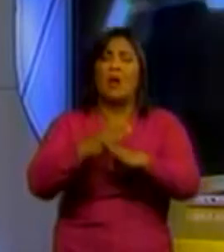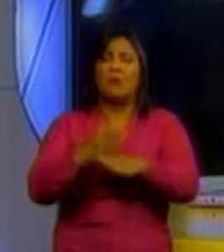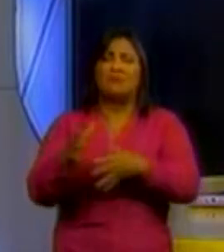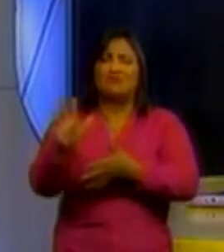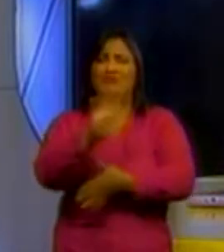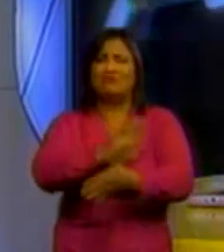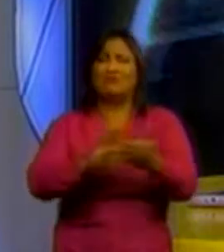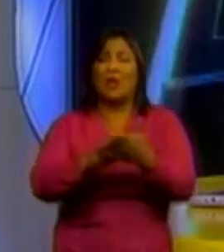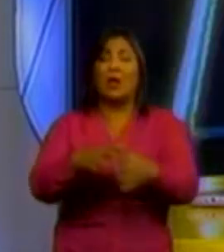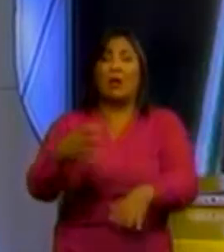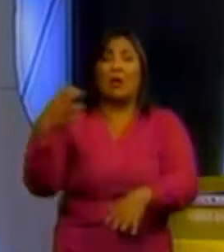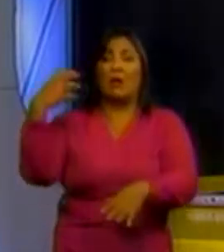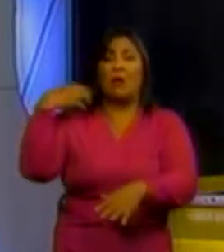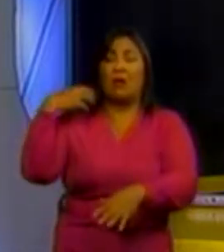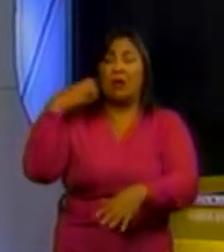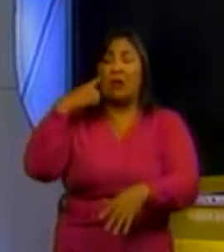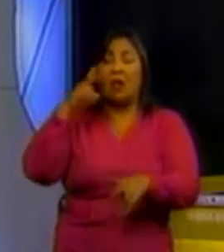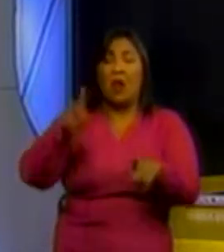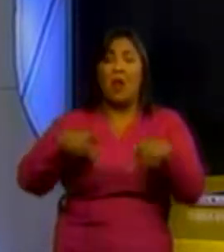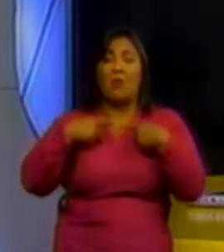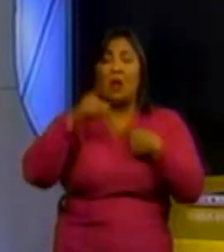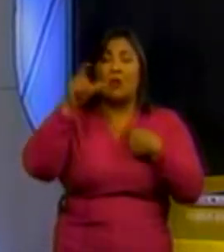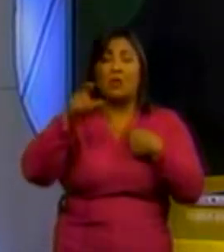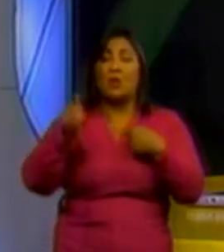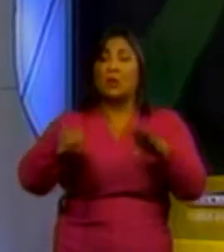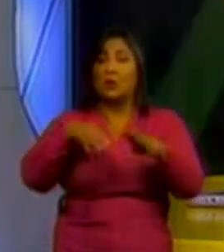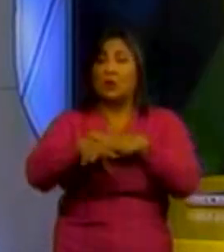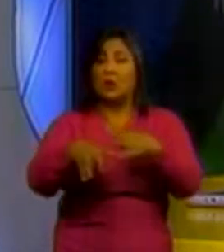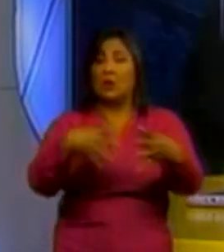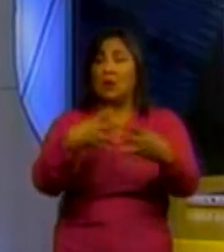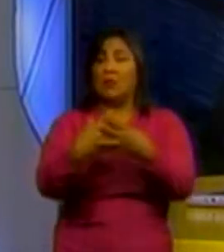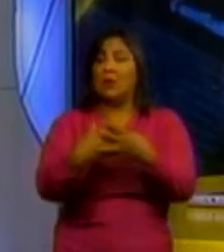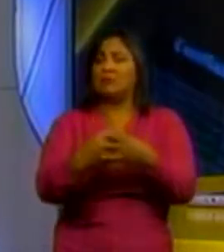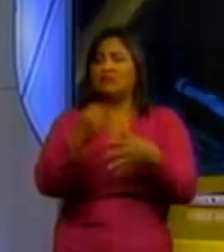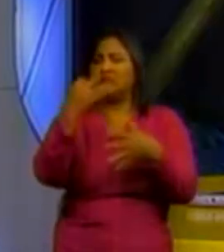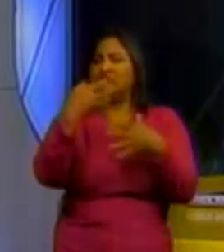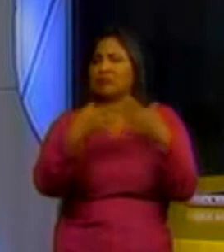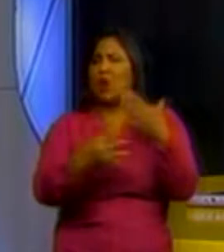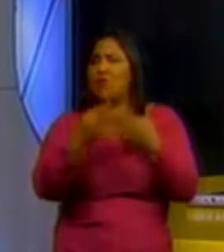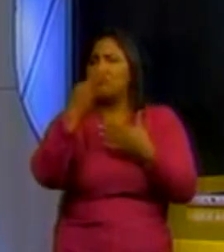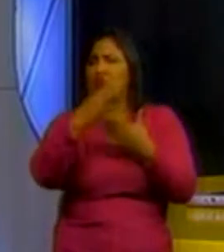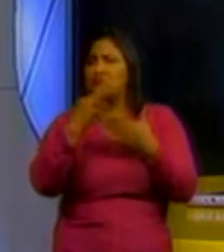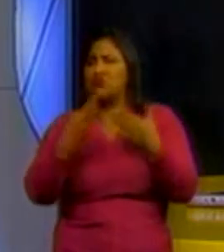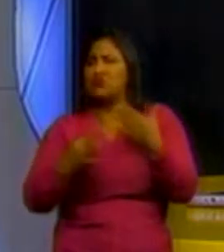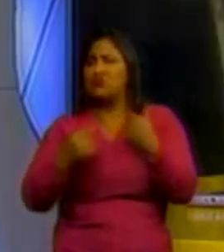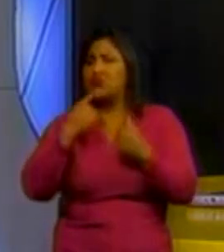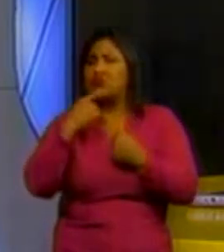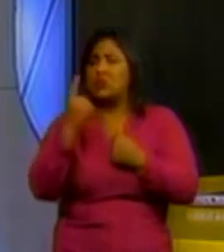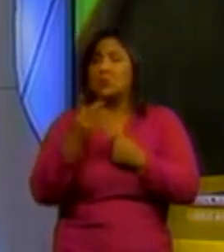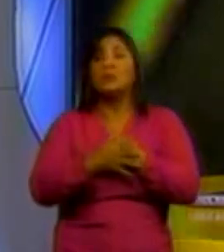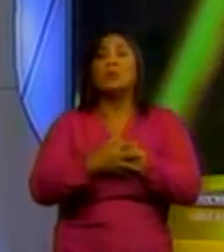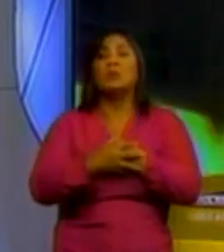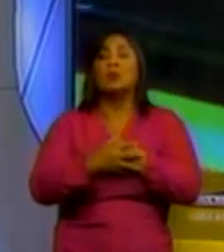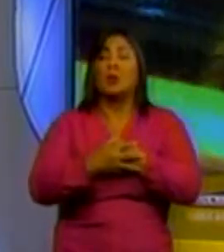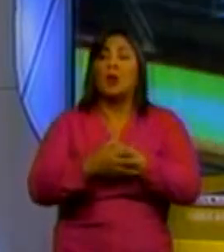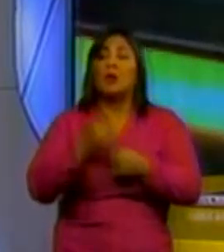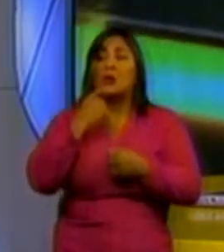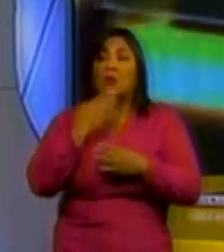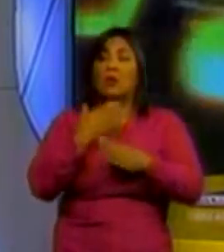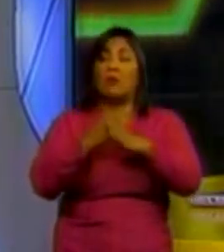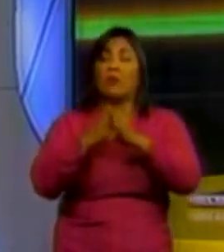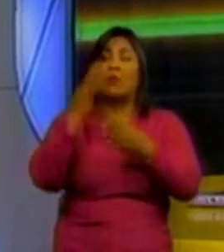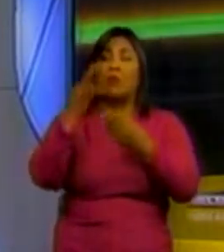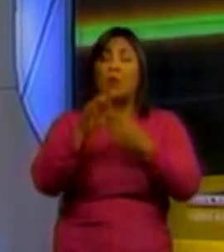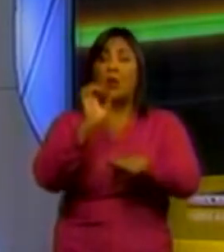y así garantizar la vida de los reos, fueron entre tantos de los puntos expuestos por Freddy Carrión, defensor del pueblo del